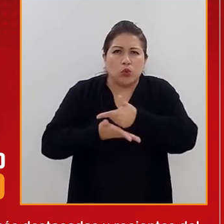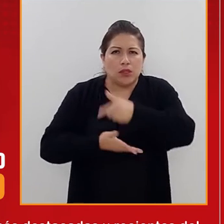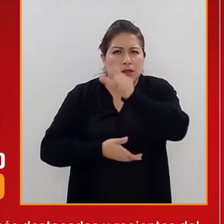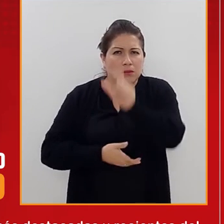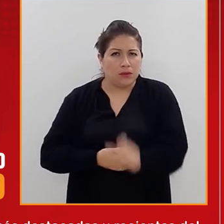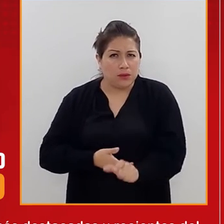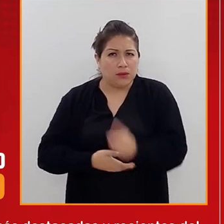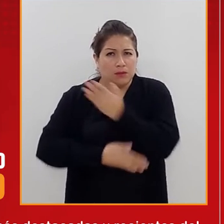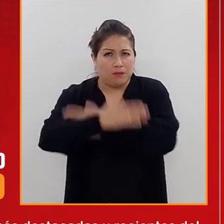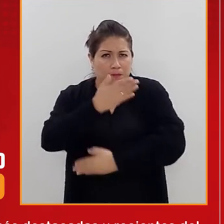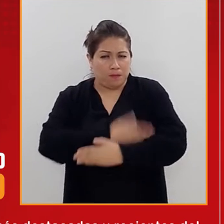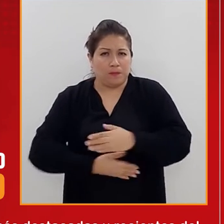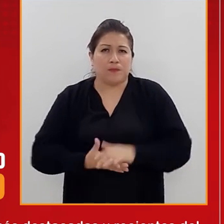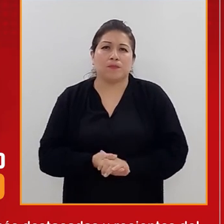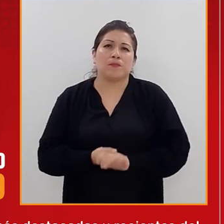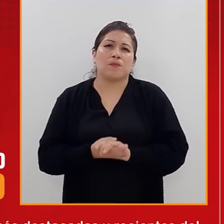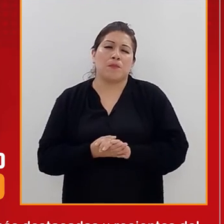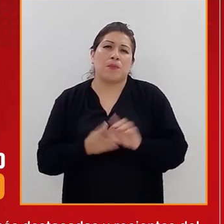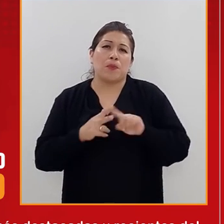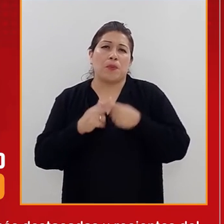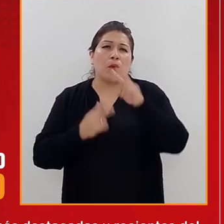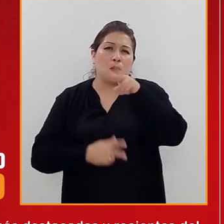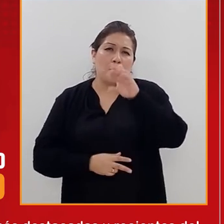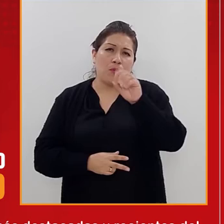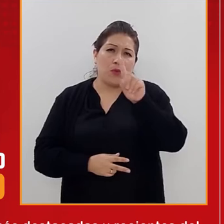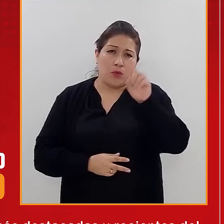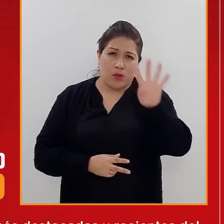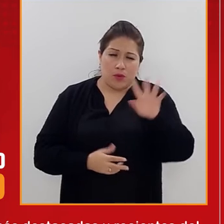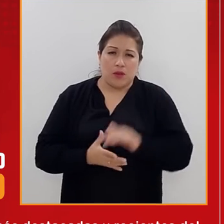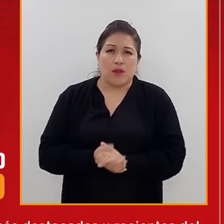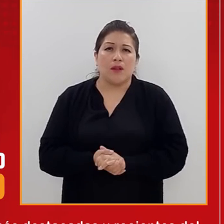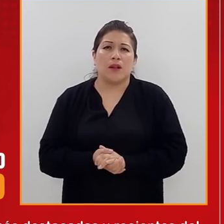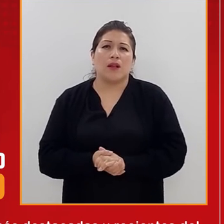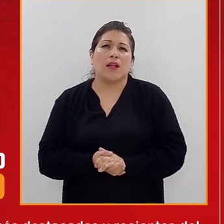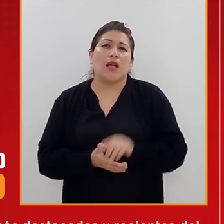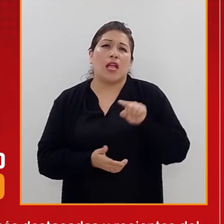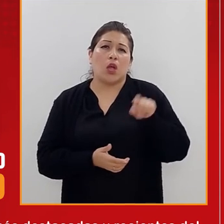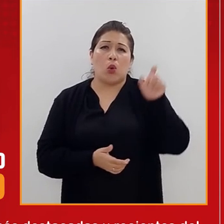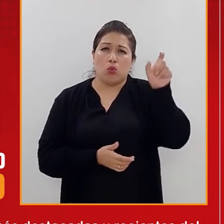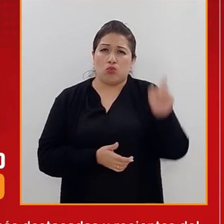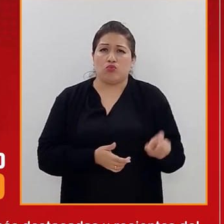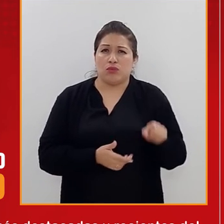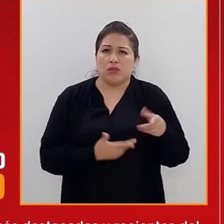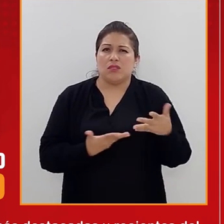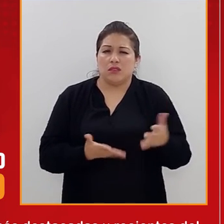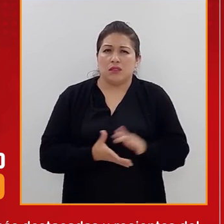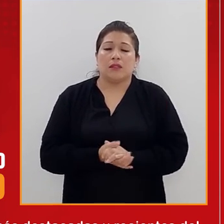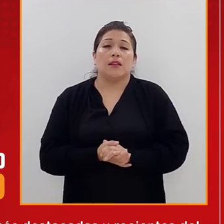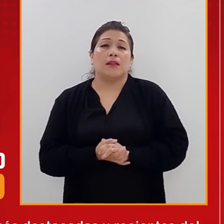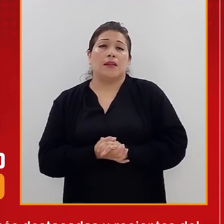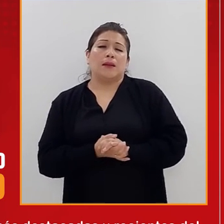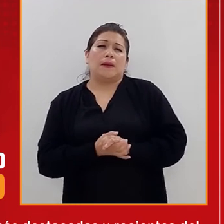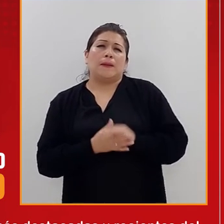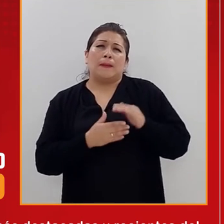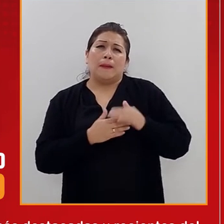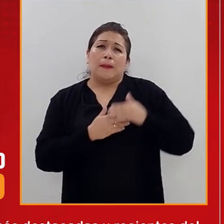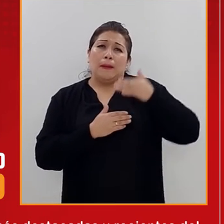la discapacidad. Valencia, 2014. Para el caso peruano, Guamán Poma de